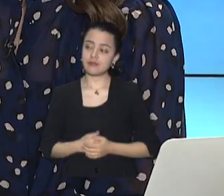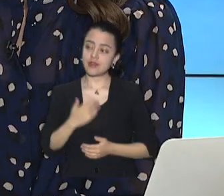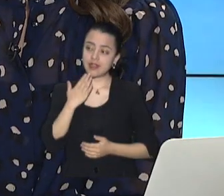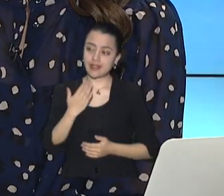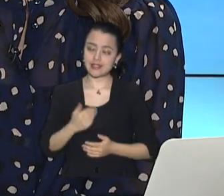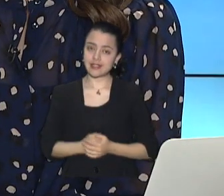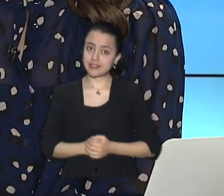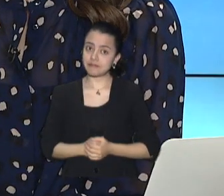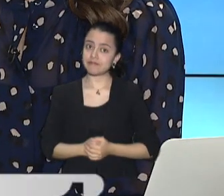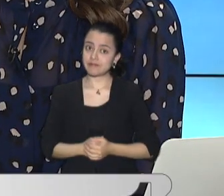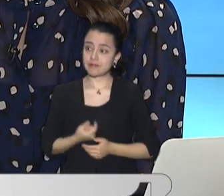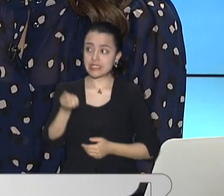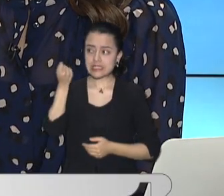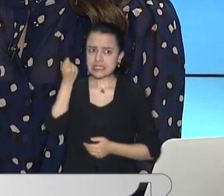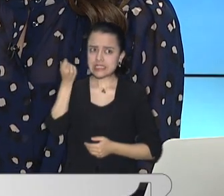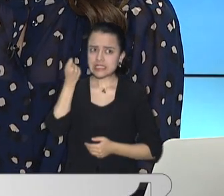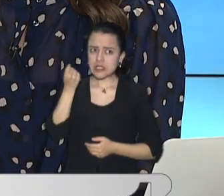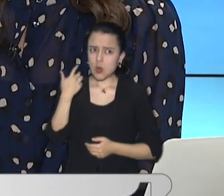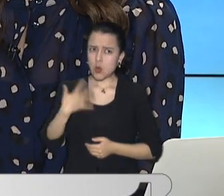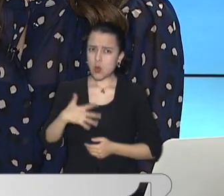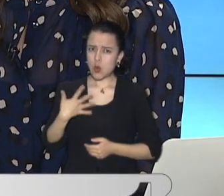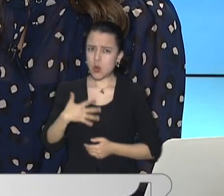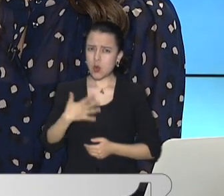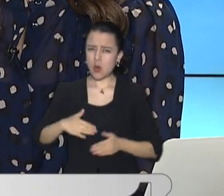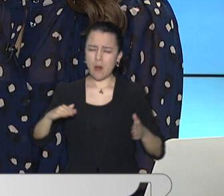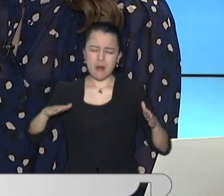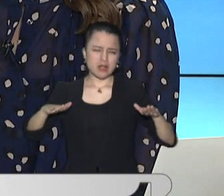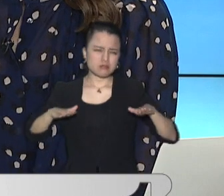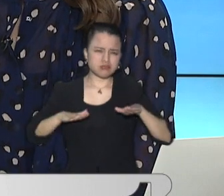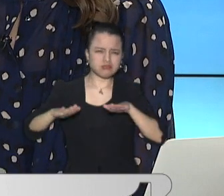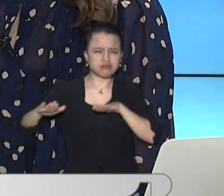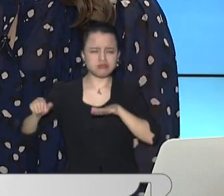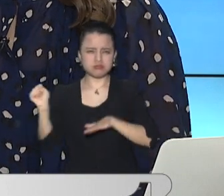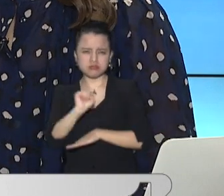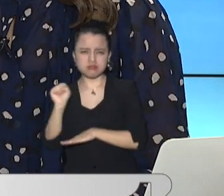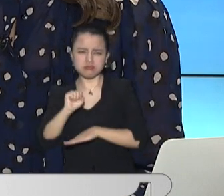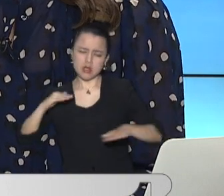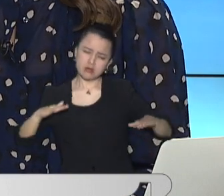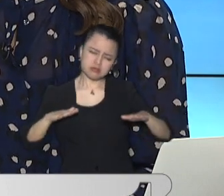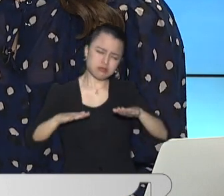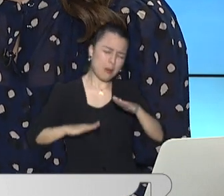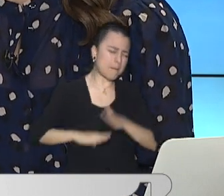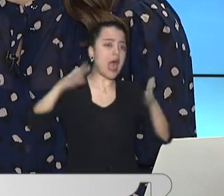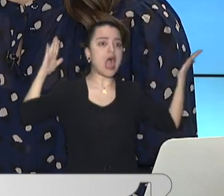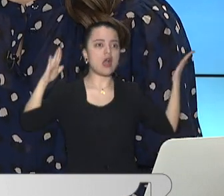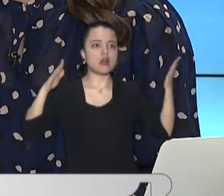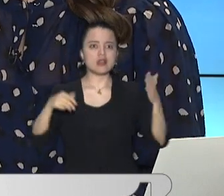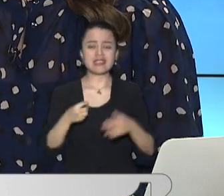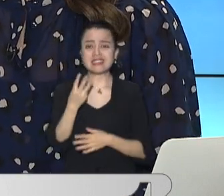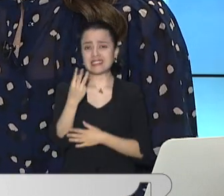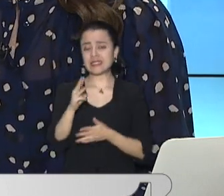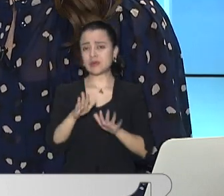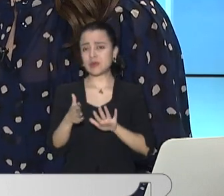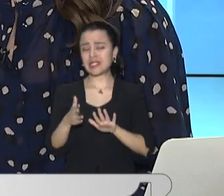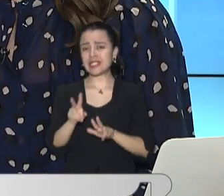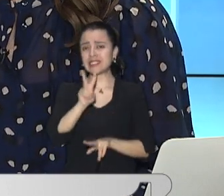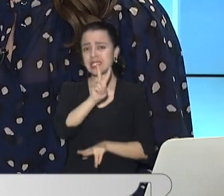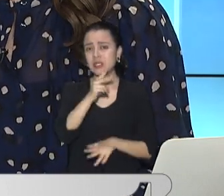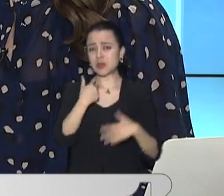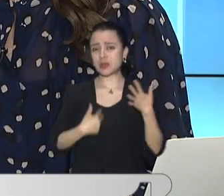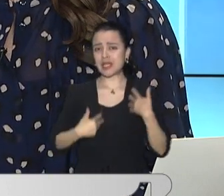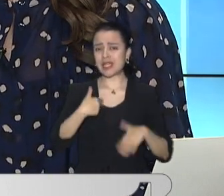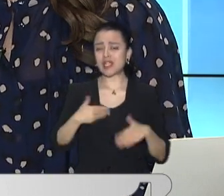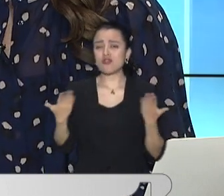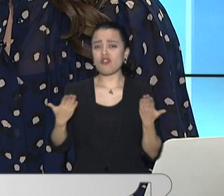muchas gracias. Y hace pocos minutos se registró un trágico accidente que deja hasta el momento 3 personas muertas y 2 heridas en carreteras